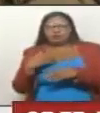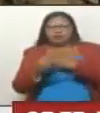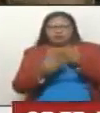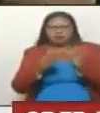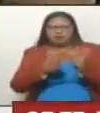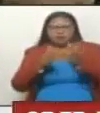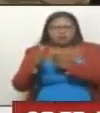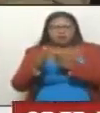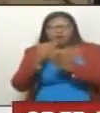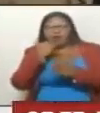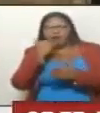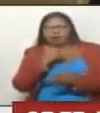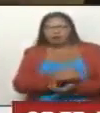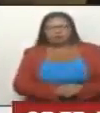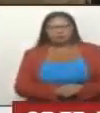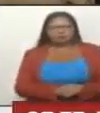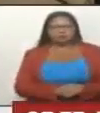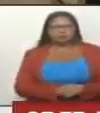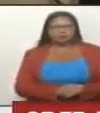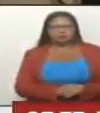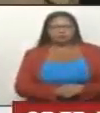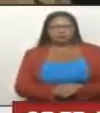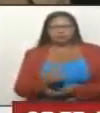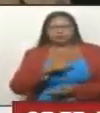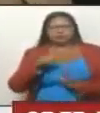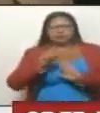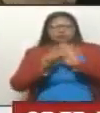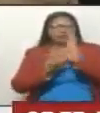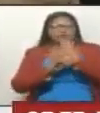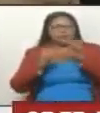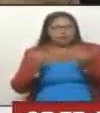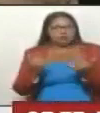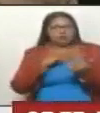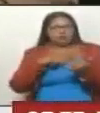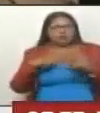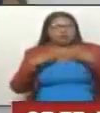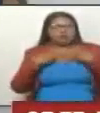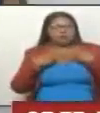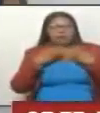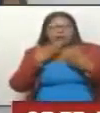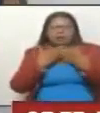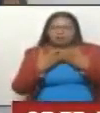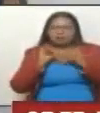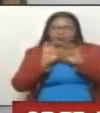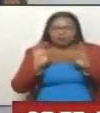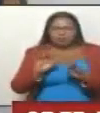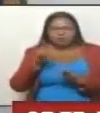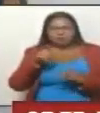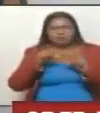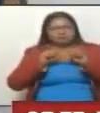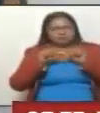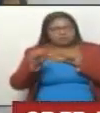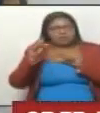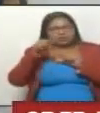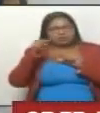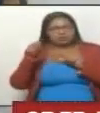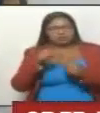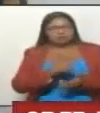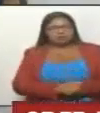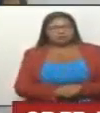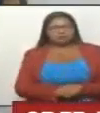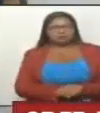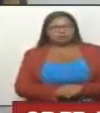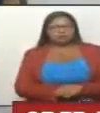apartarlas un poco. Ha sido esta Constitución blindada, esta democracia que hemos vivido, y que gracias a ella se mantiene? Sí,